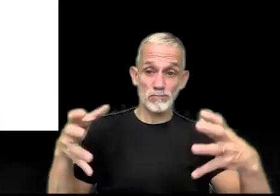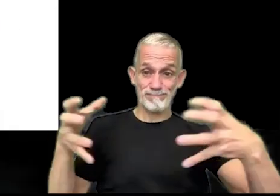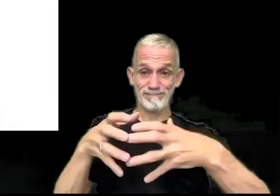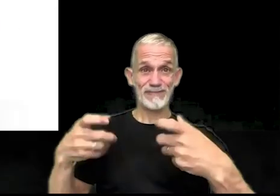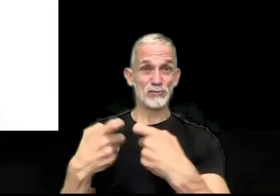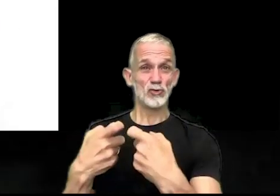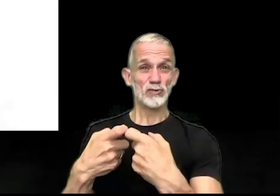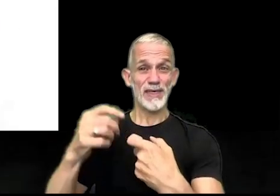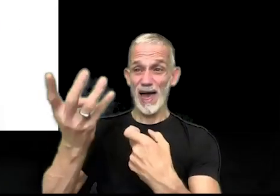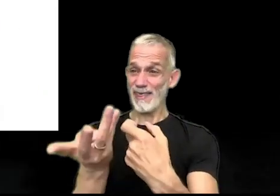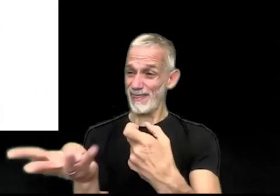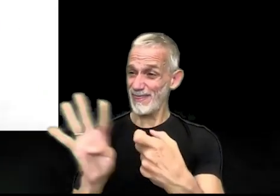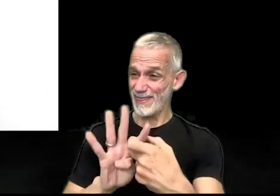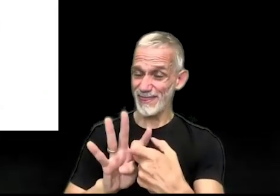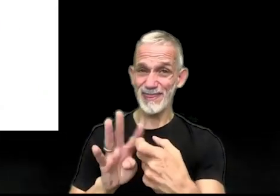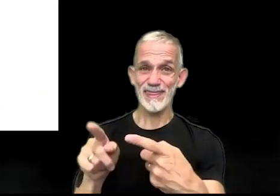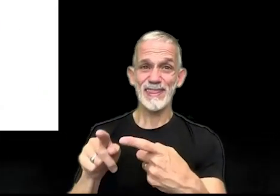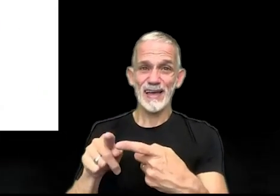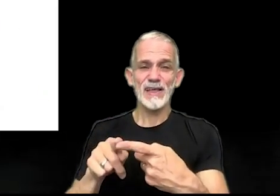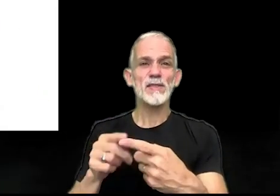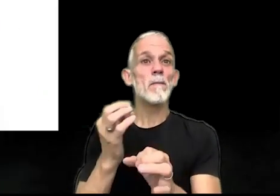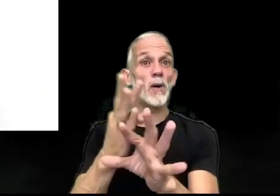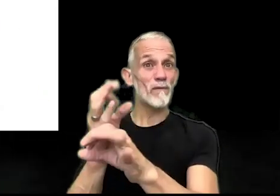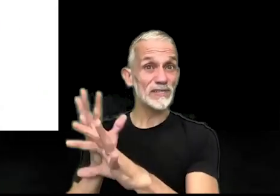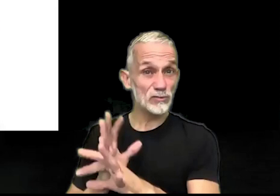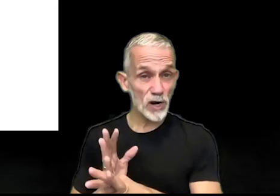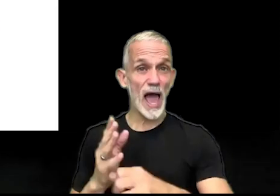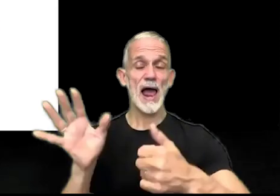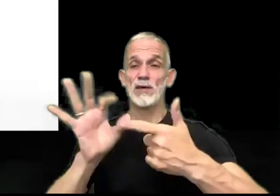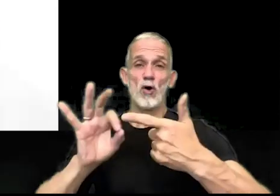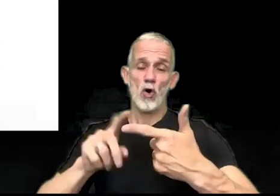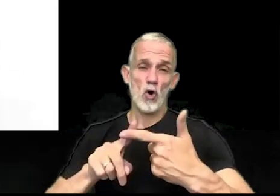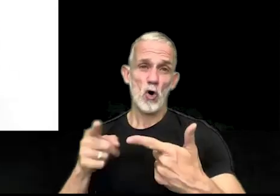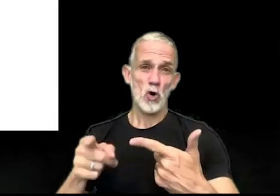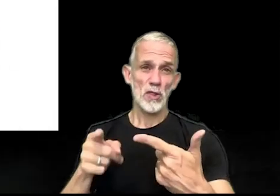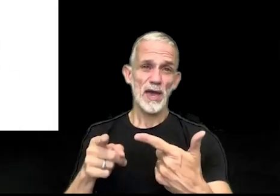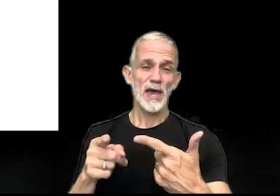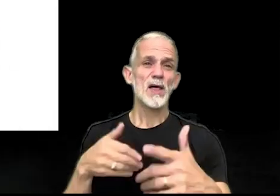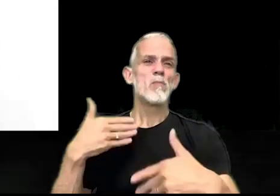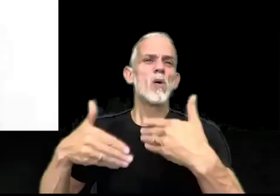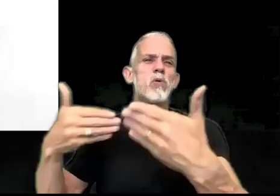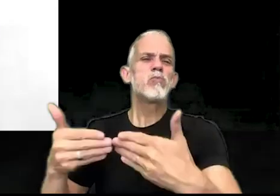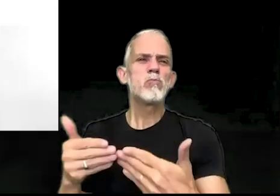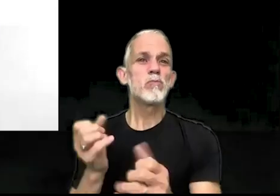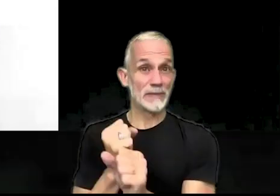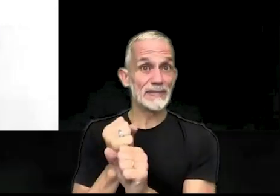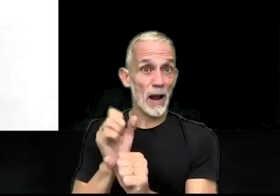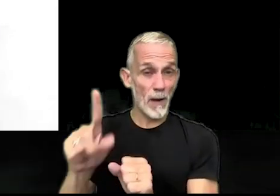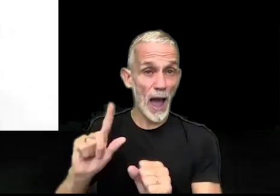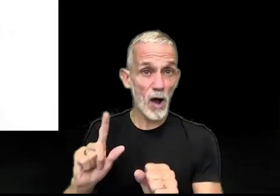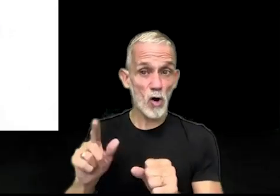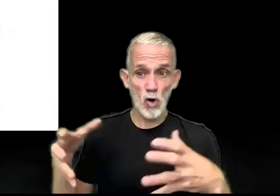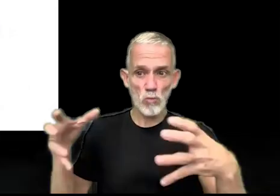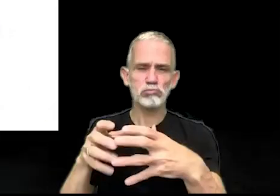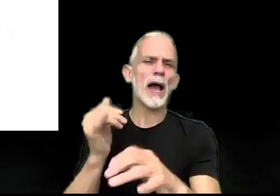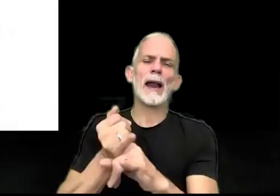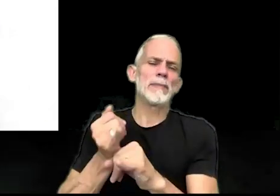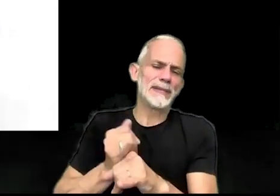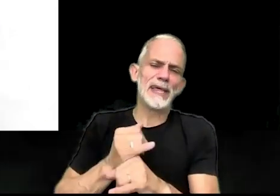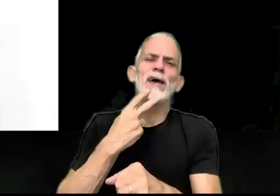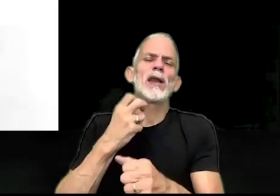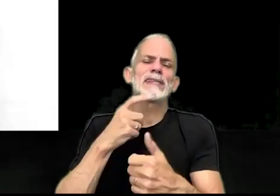esa sociedad es de profesionales o de desarrolladores de un oficio,